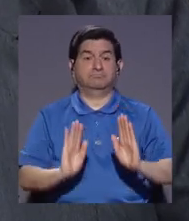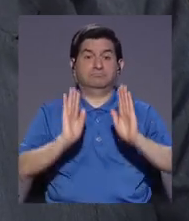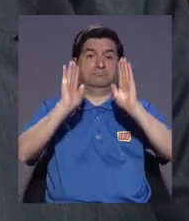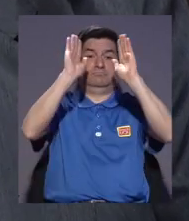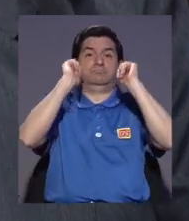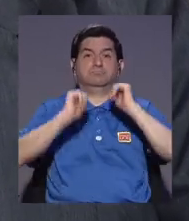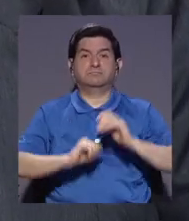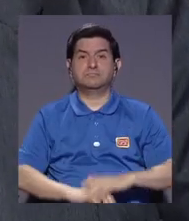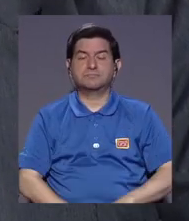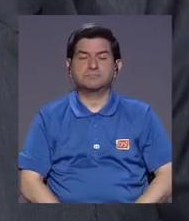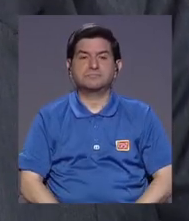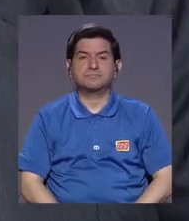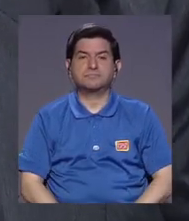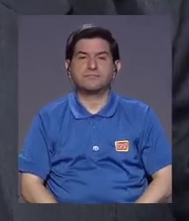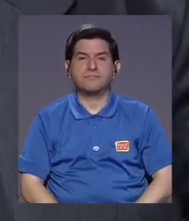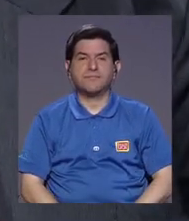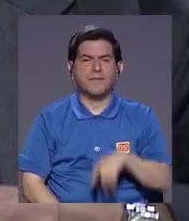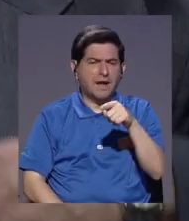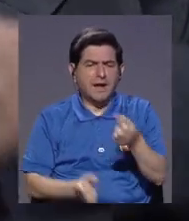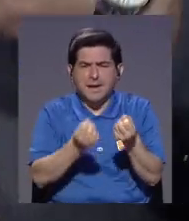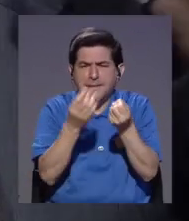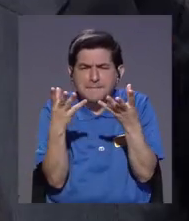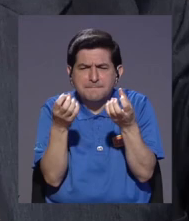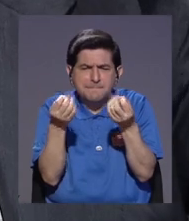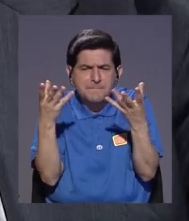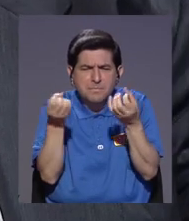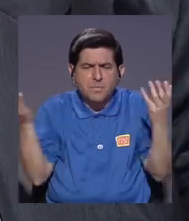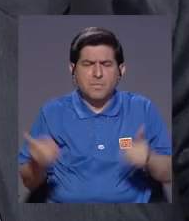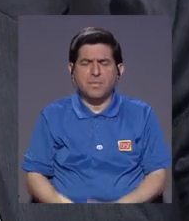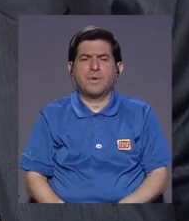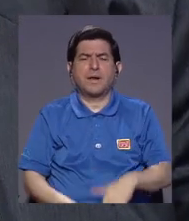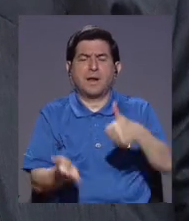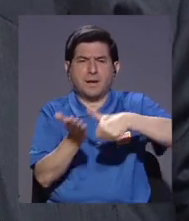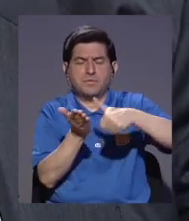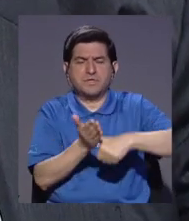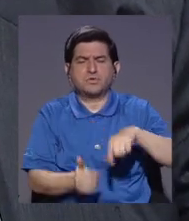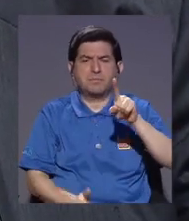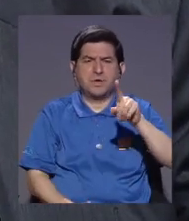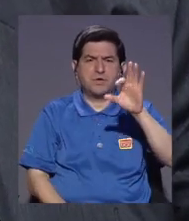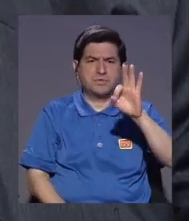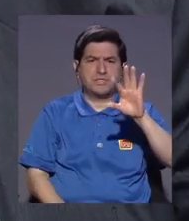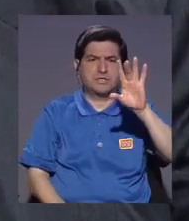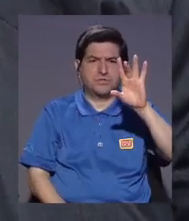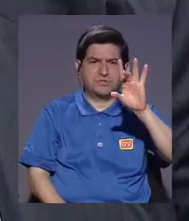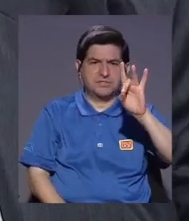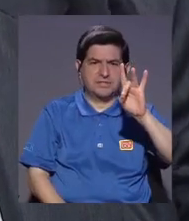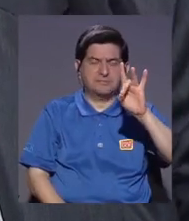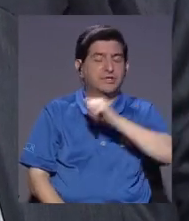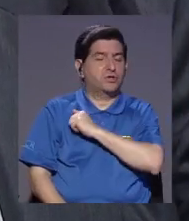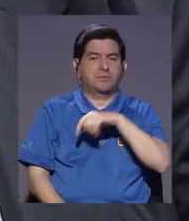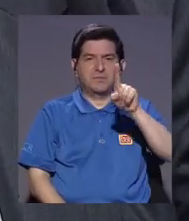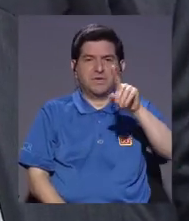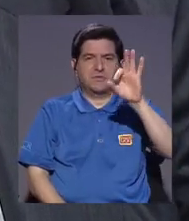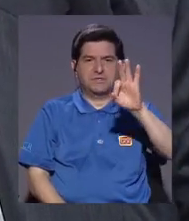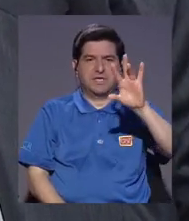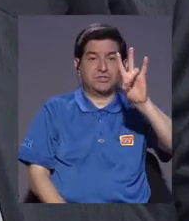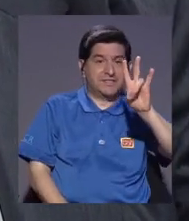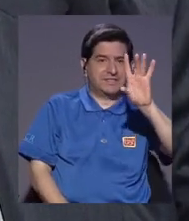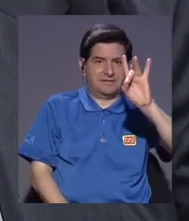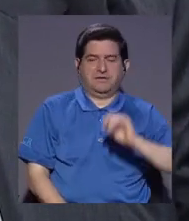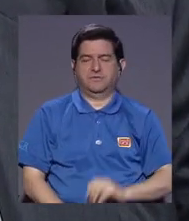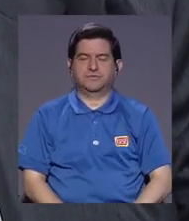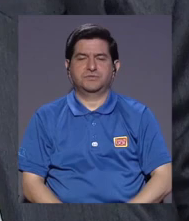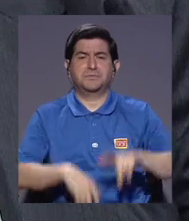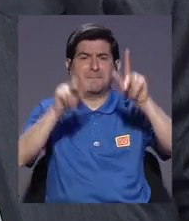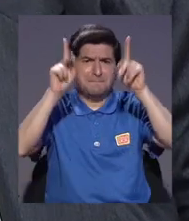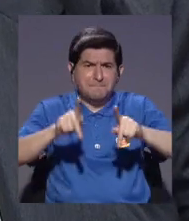extraordinario y que se multiplicó en la elección de 1978 porque